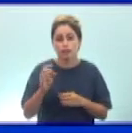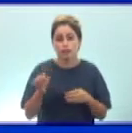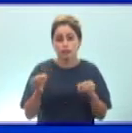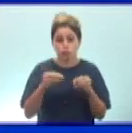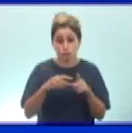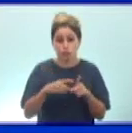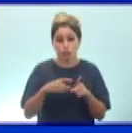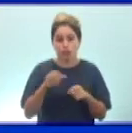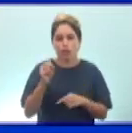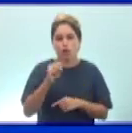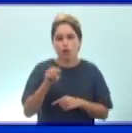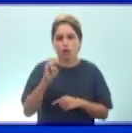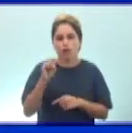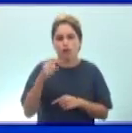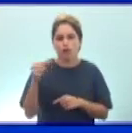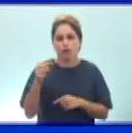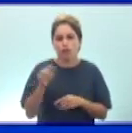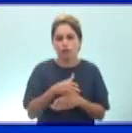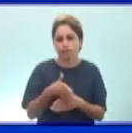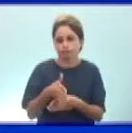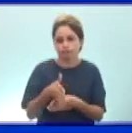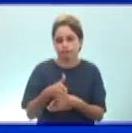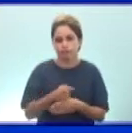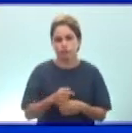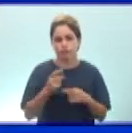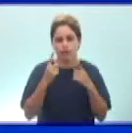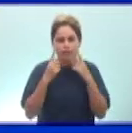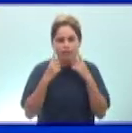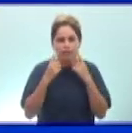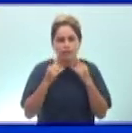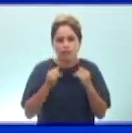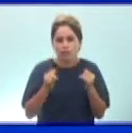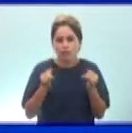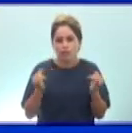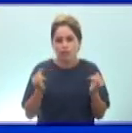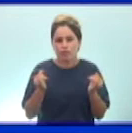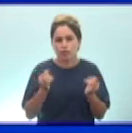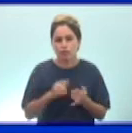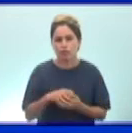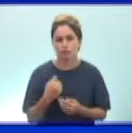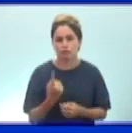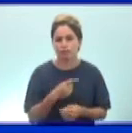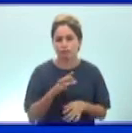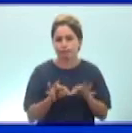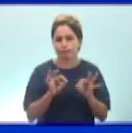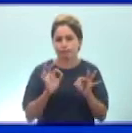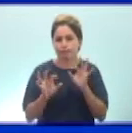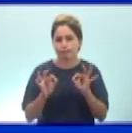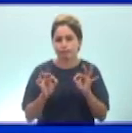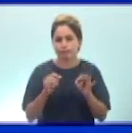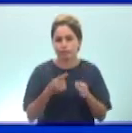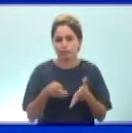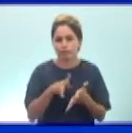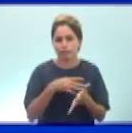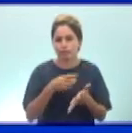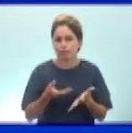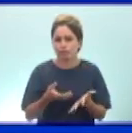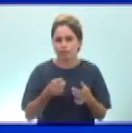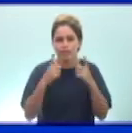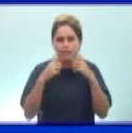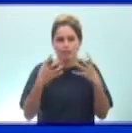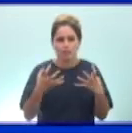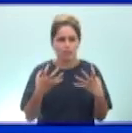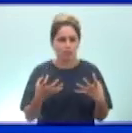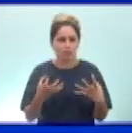distribuir. ¿Qué información nosotros extraíamos de este gráfico? Y ustedes se preguntarán qué importancia tiene,